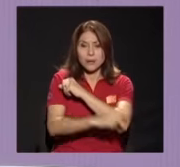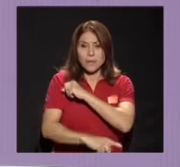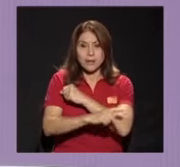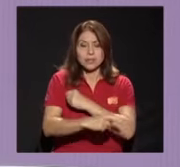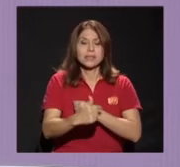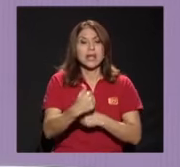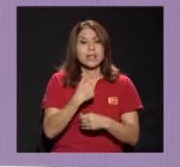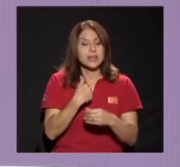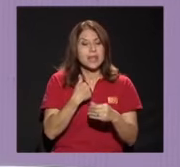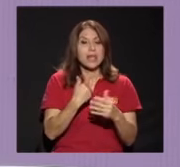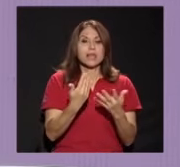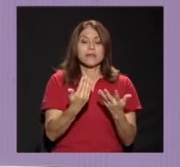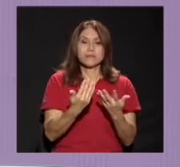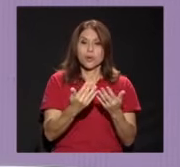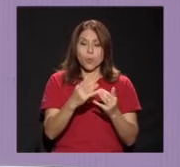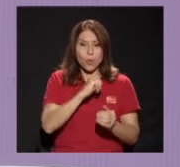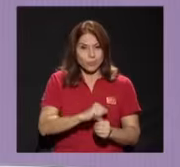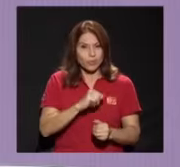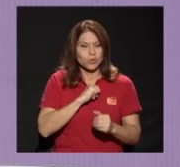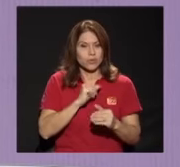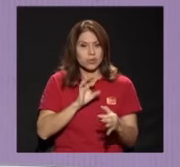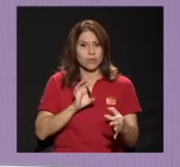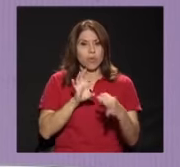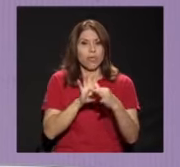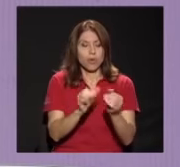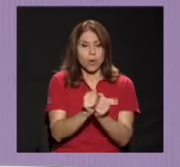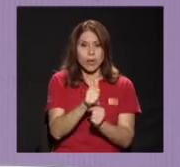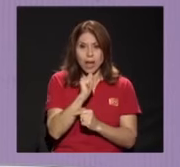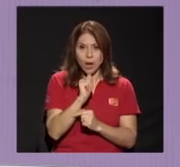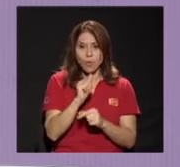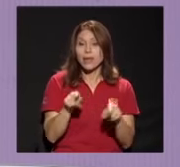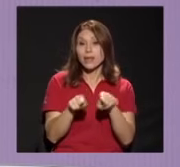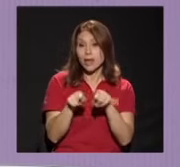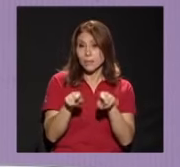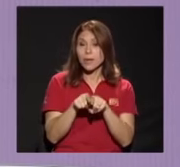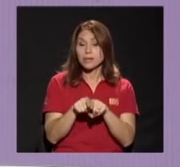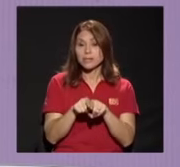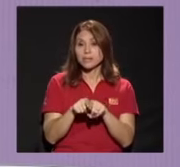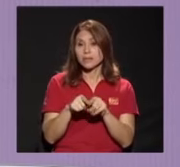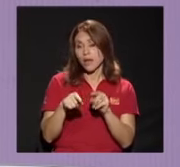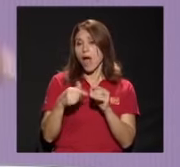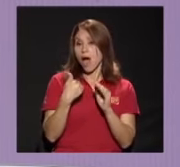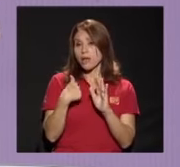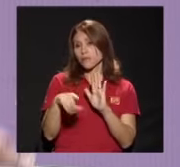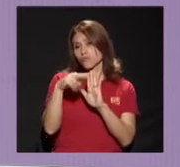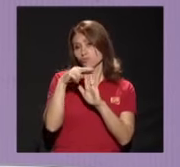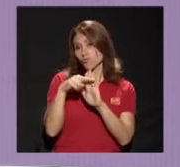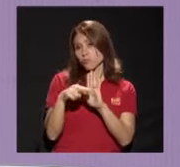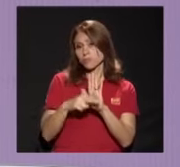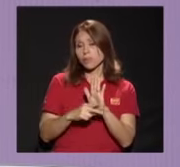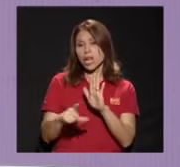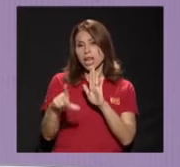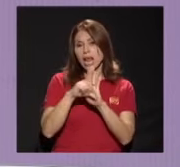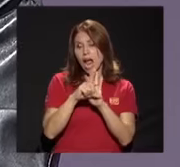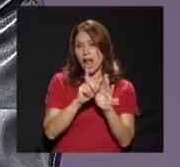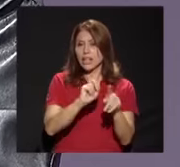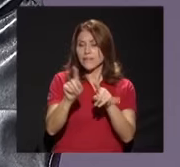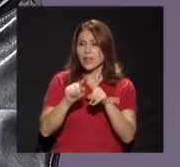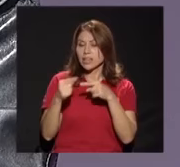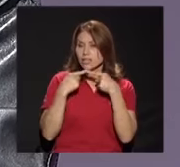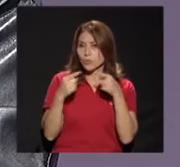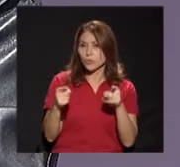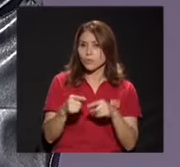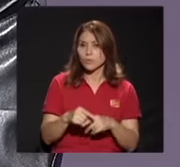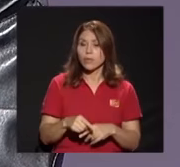funciones con respecto a la gestión del agua, ¿verdad? Y además una normativa legal, de decretos, etcétera, completamente... Órganos públicos, estamos